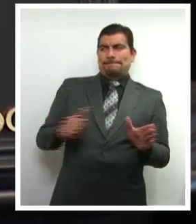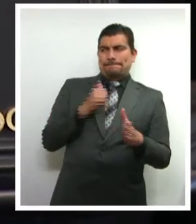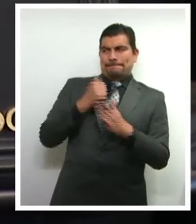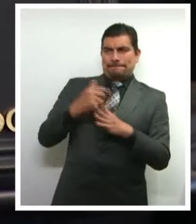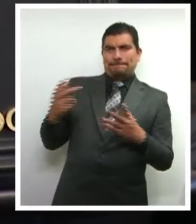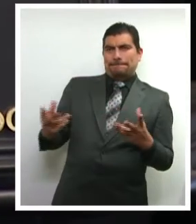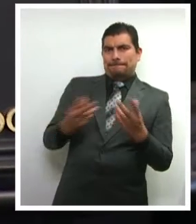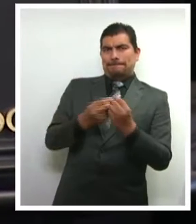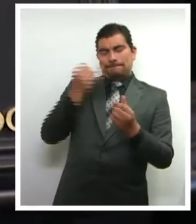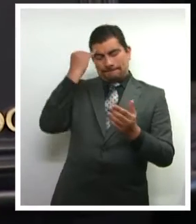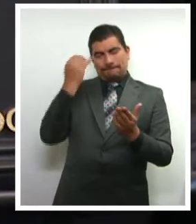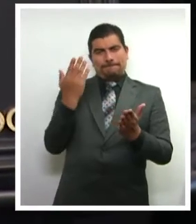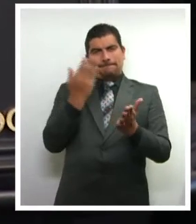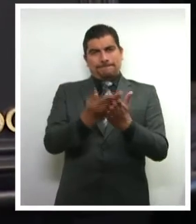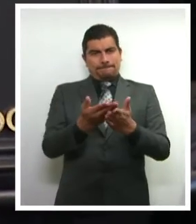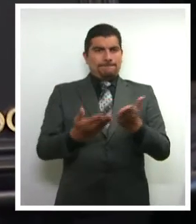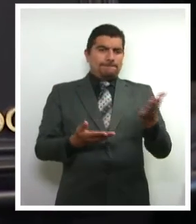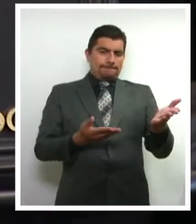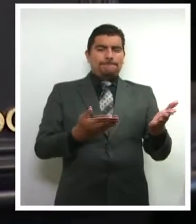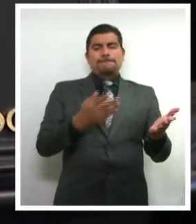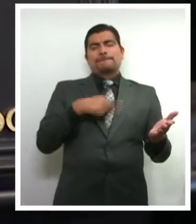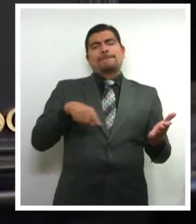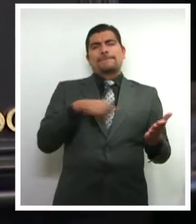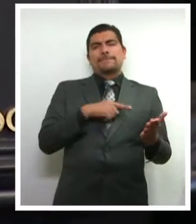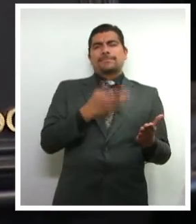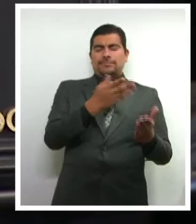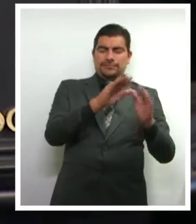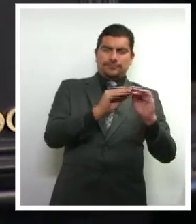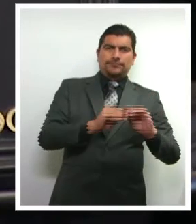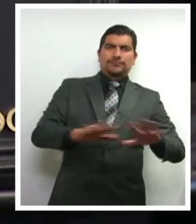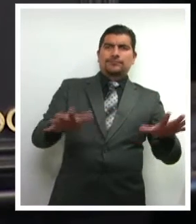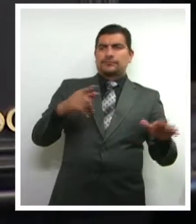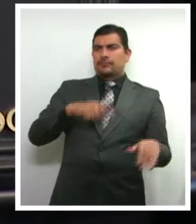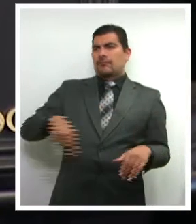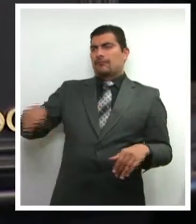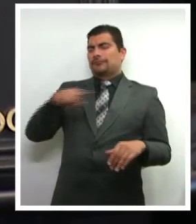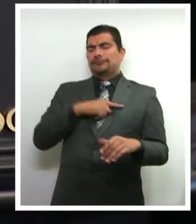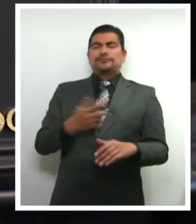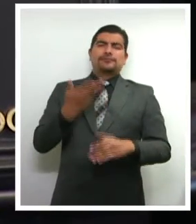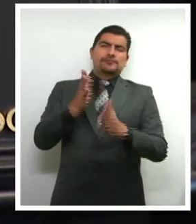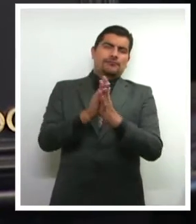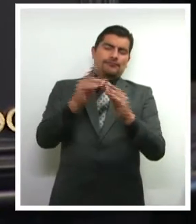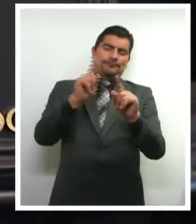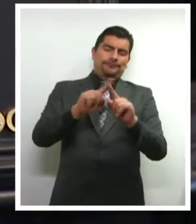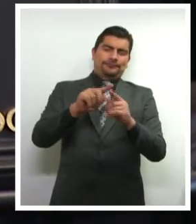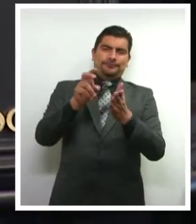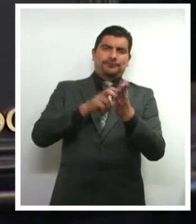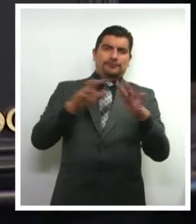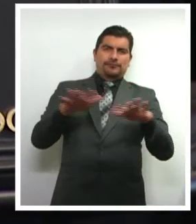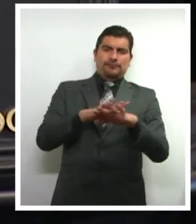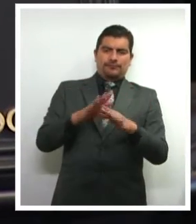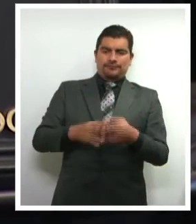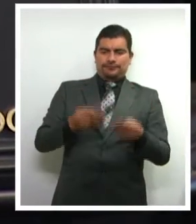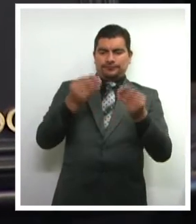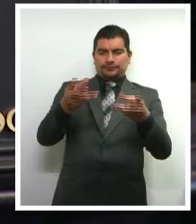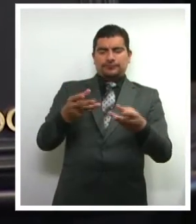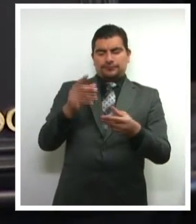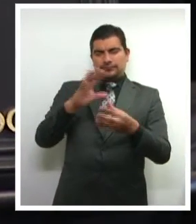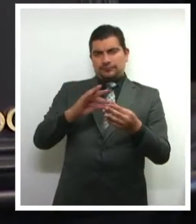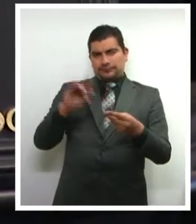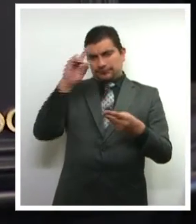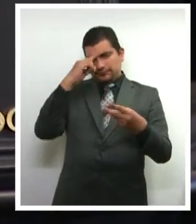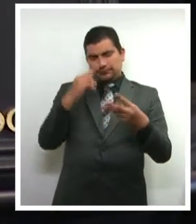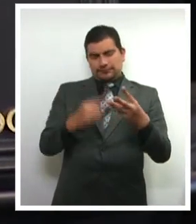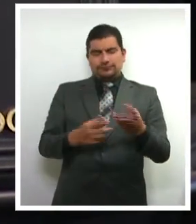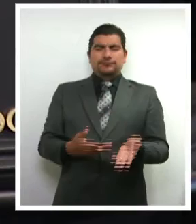ciudadanos una iniciativa, me pidieron que la subiese a tribuna con algunas modificaciones que se les fueron en ese momento